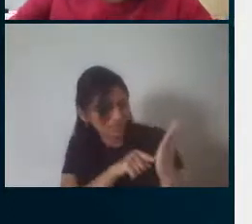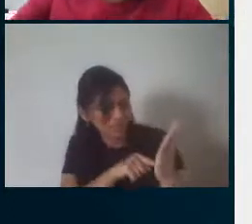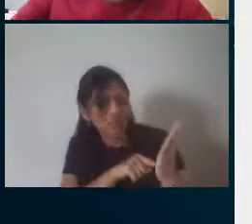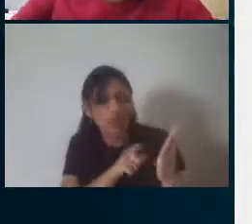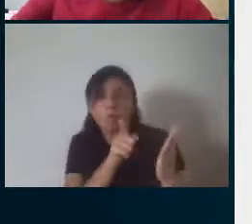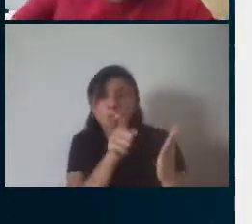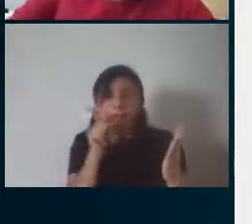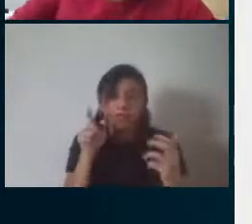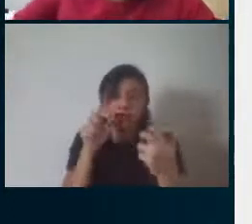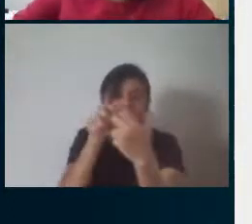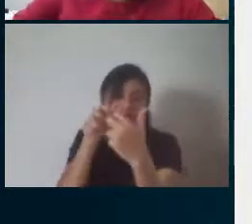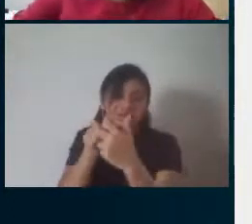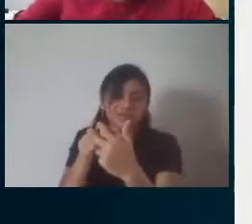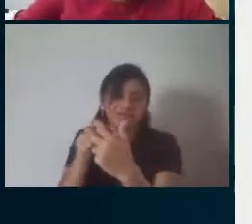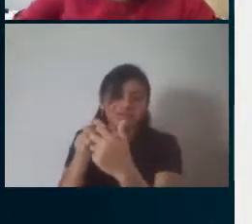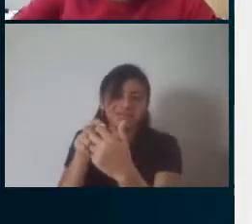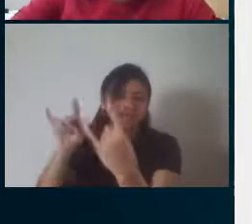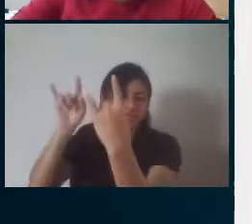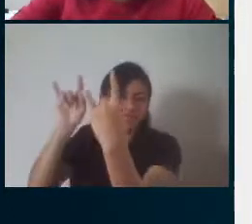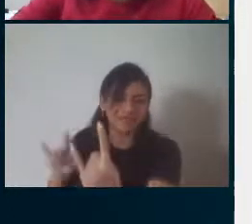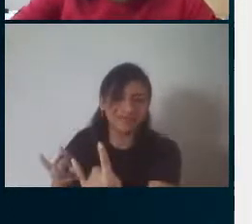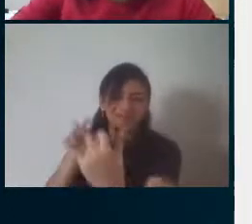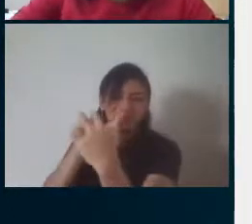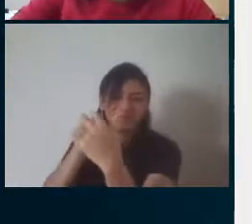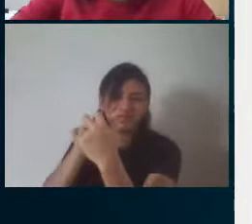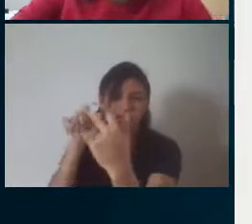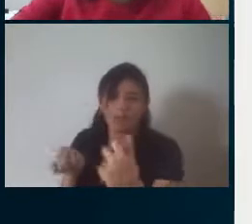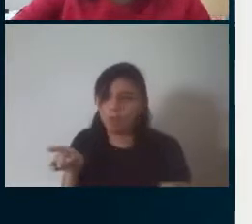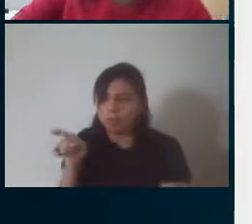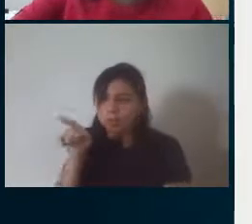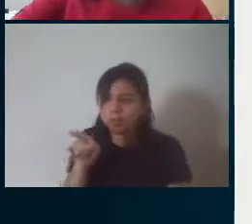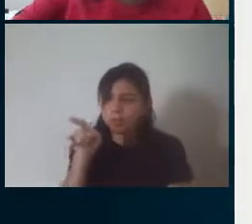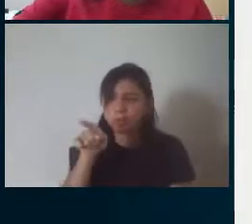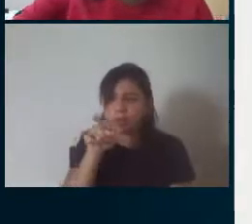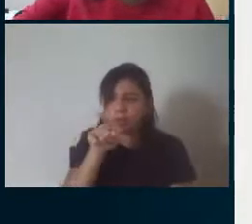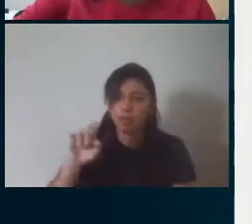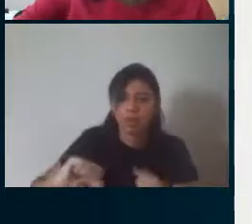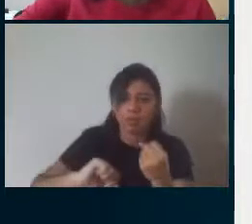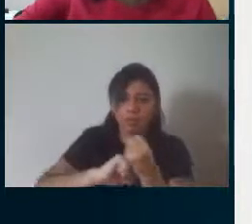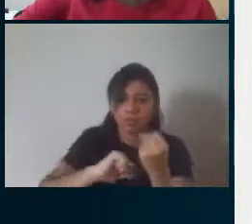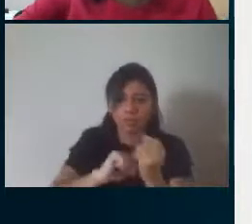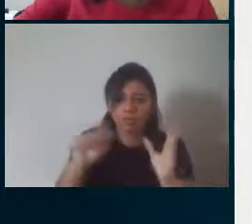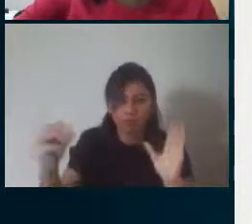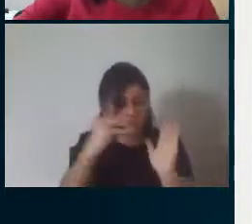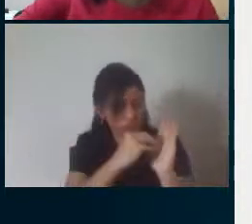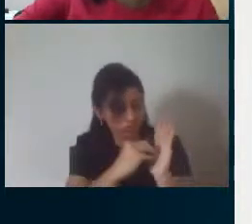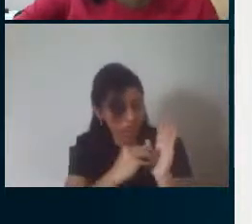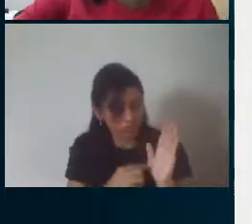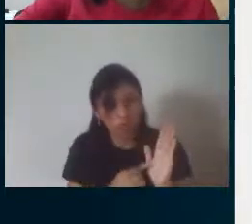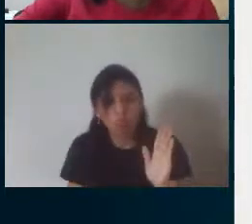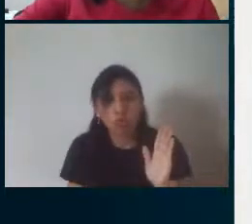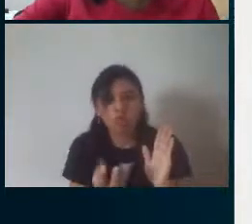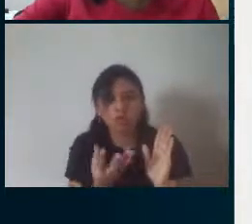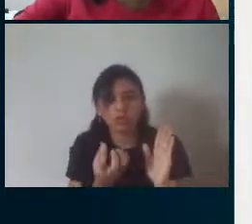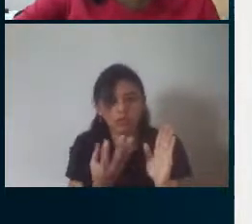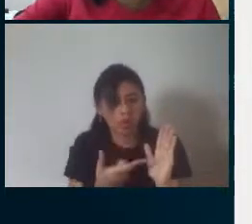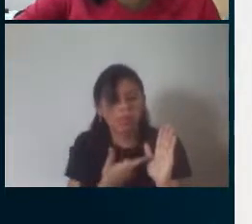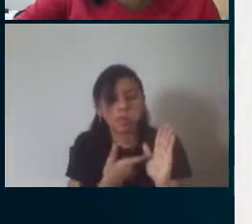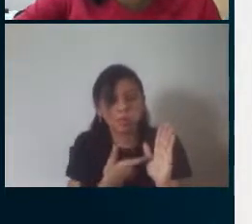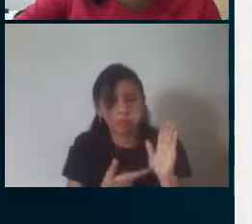comparaciones por año y ver cuál fue el tipo de elemento que tuvo mayor aporte al indicador. Sería haciéndole clic acá